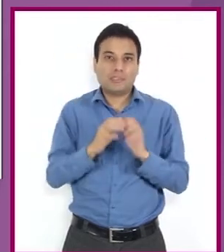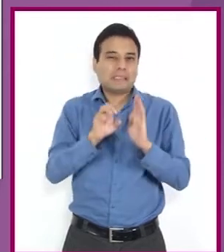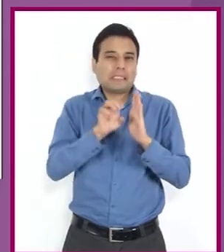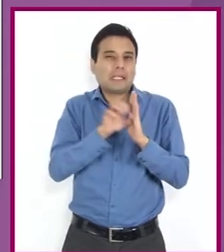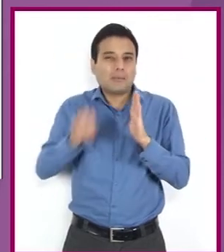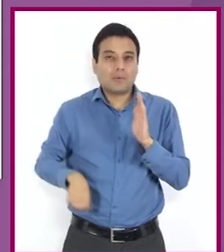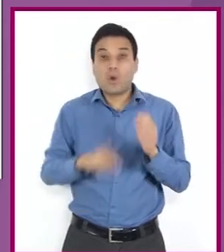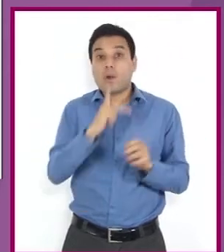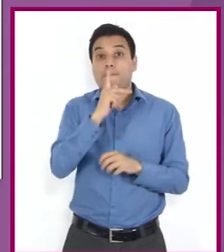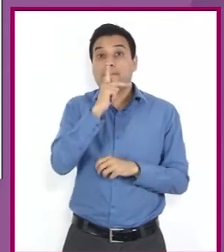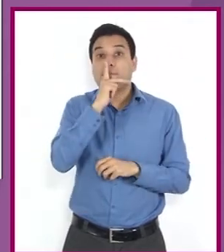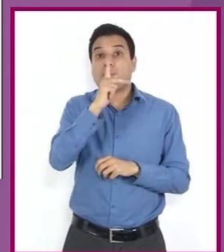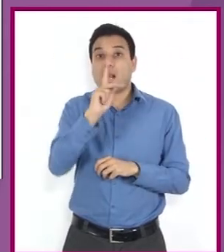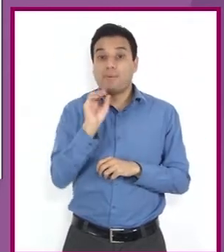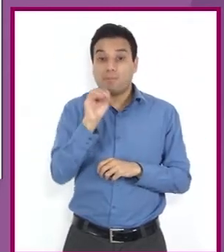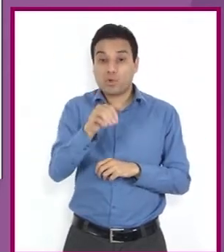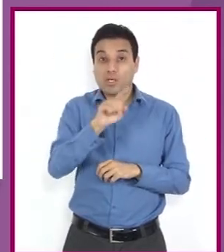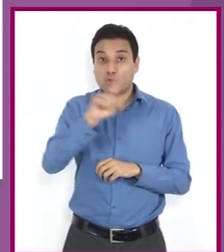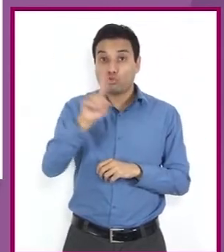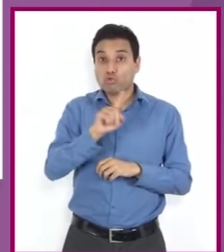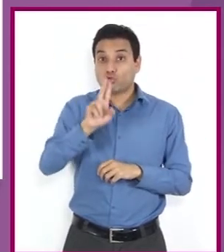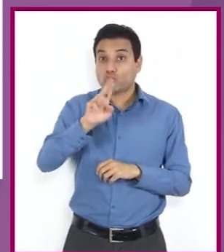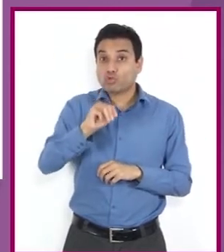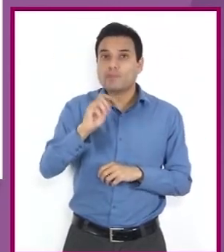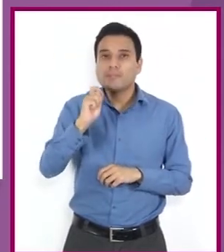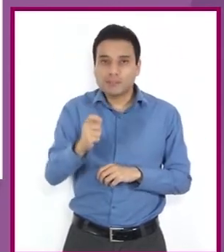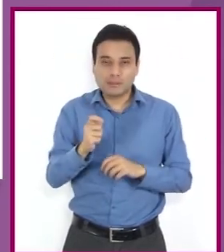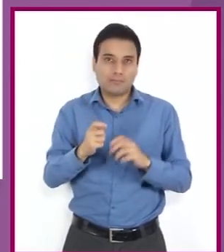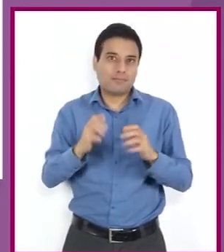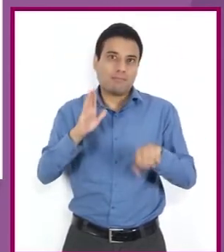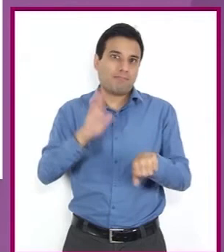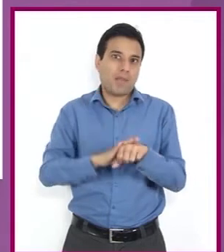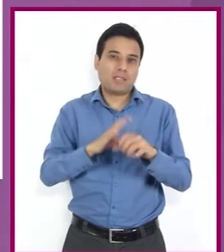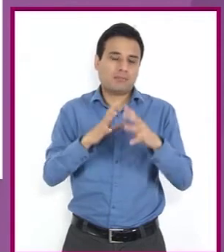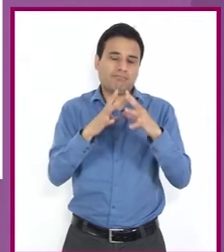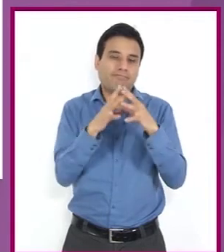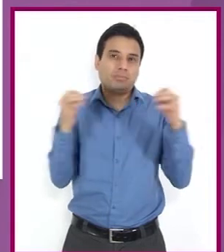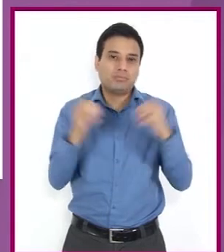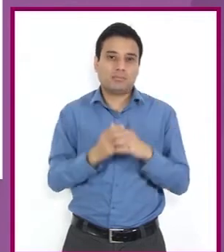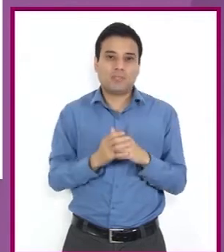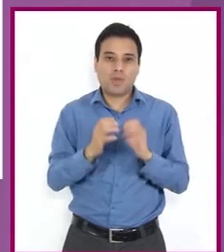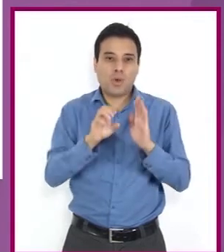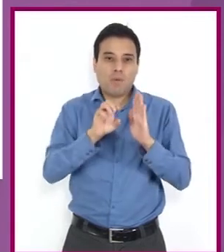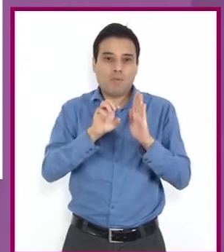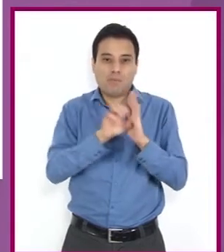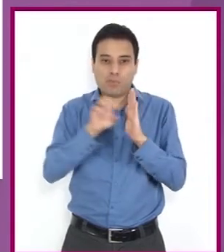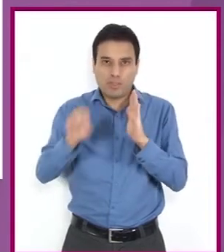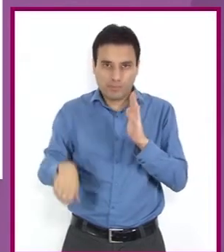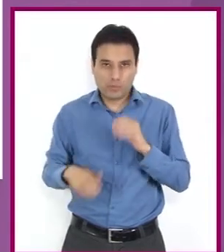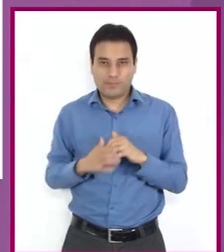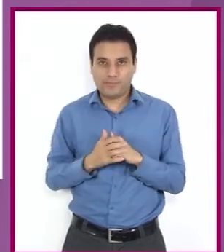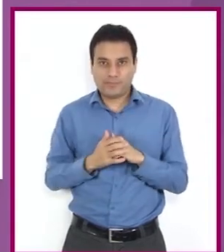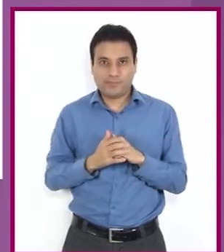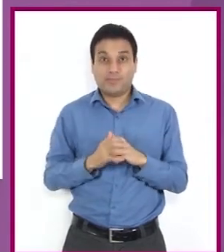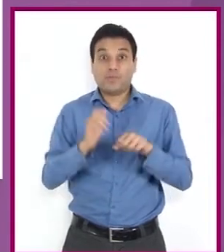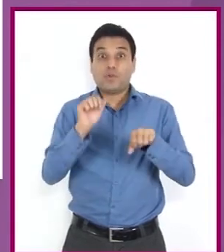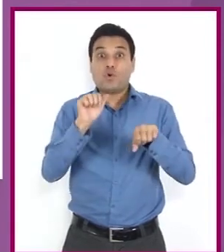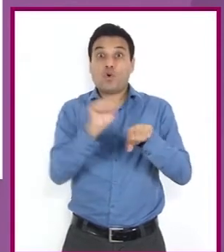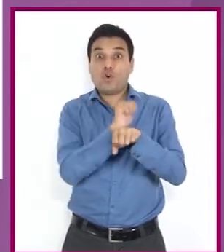todavía. Si el objeto es un auto y choca contra un muro, el crash es